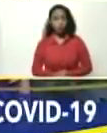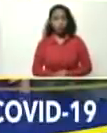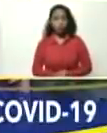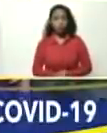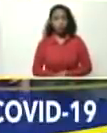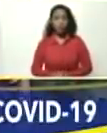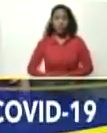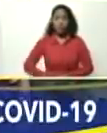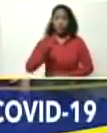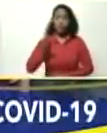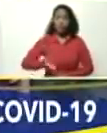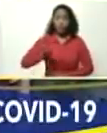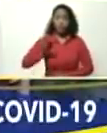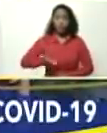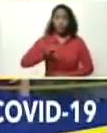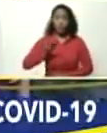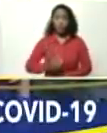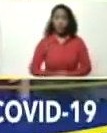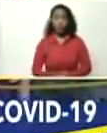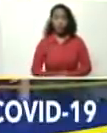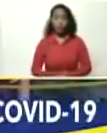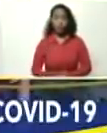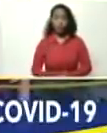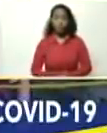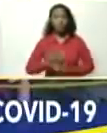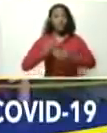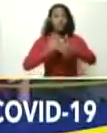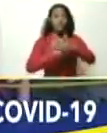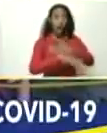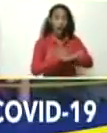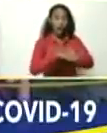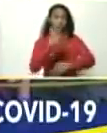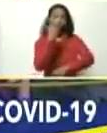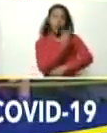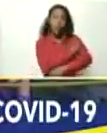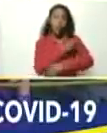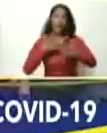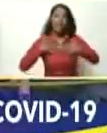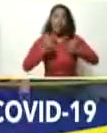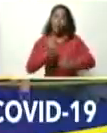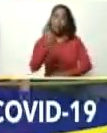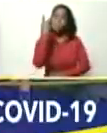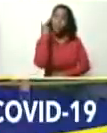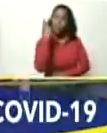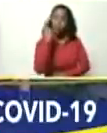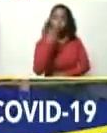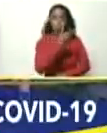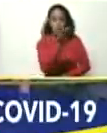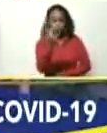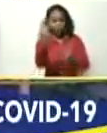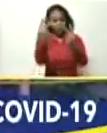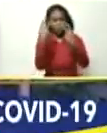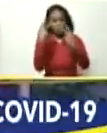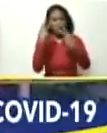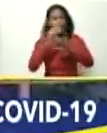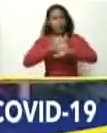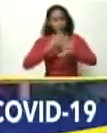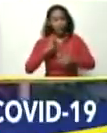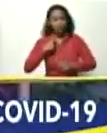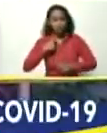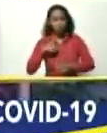Muy importante que vayan a vacunarse. La salud primero, fíjense ustedes, ya les voy a